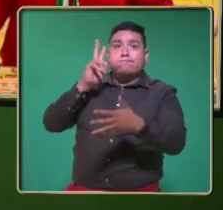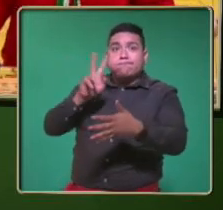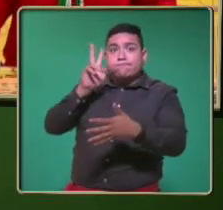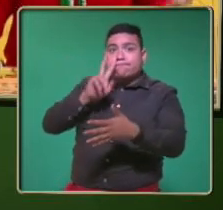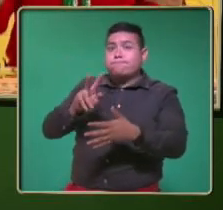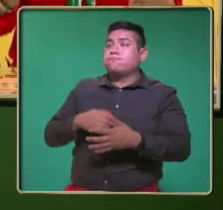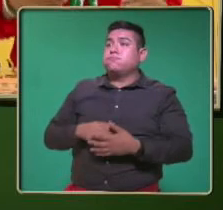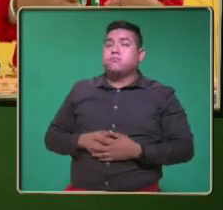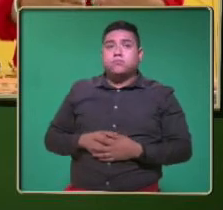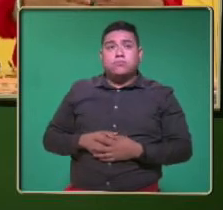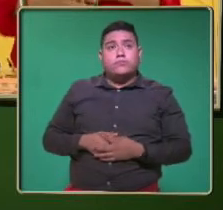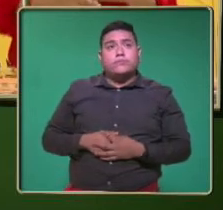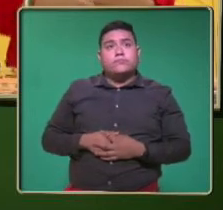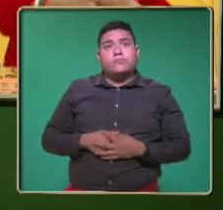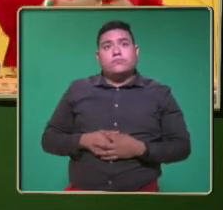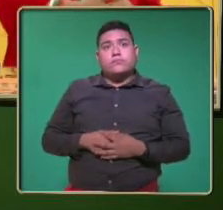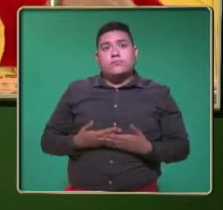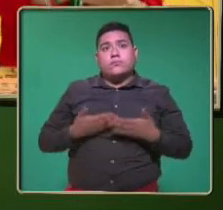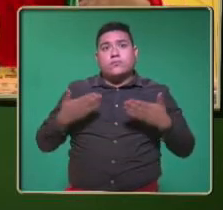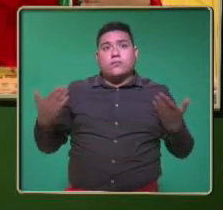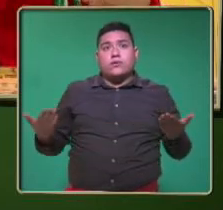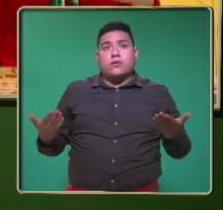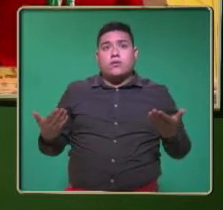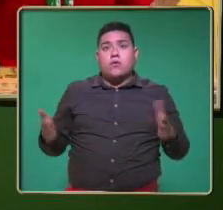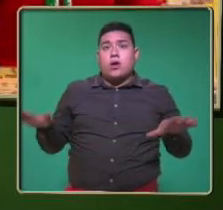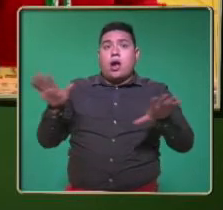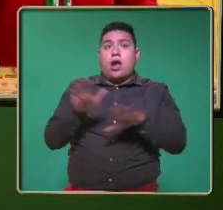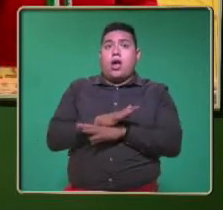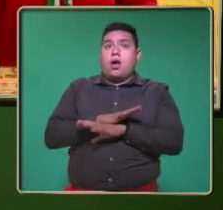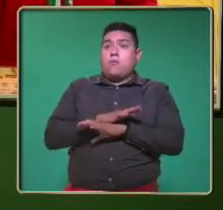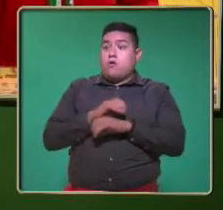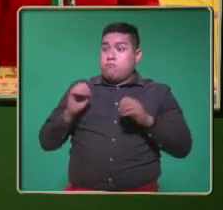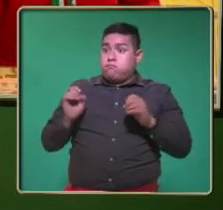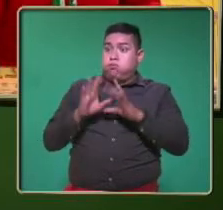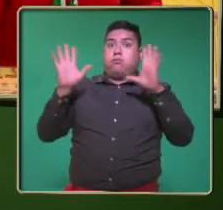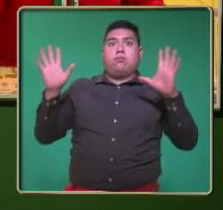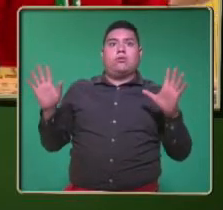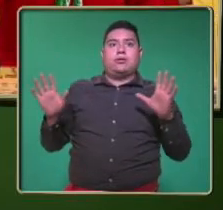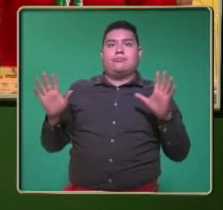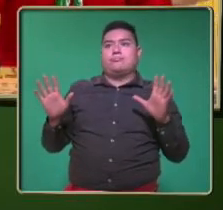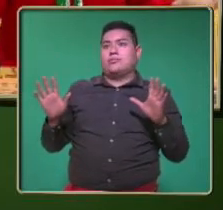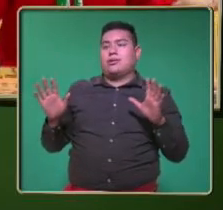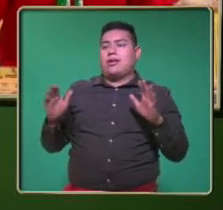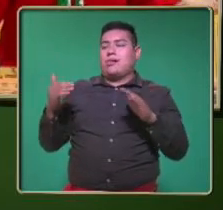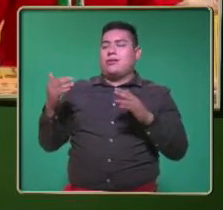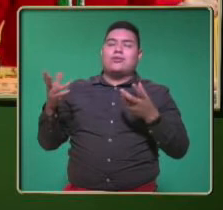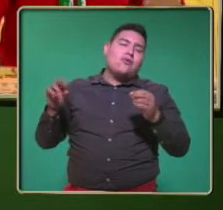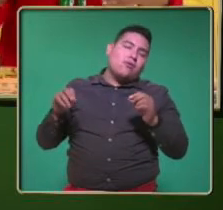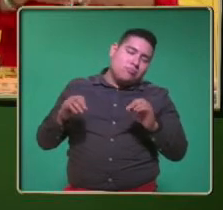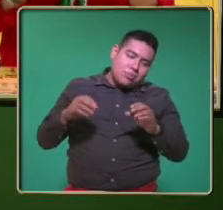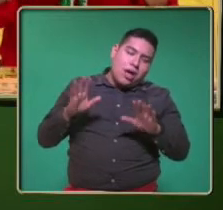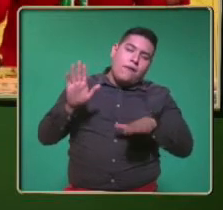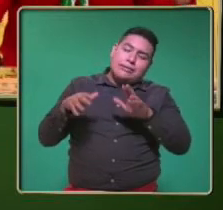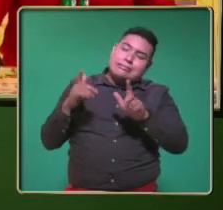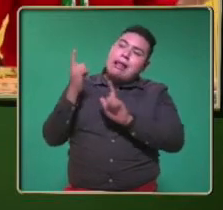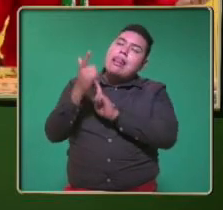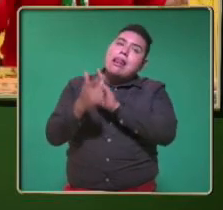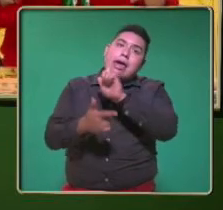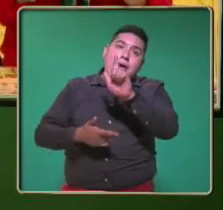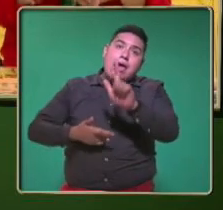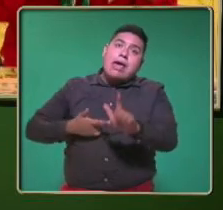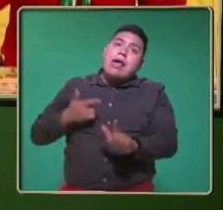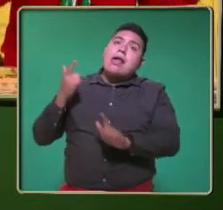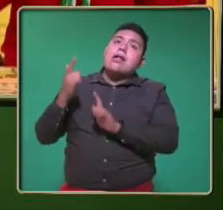ver. Ahora, no queremos que sea un cambio radical porque no se va a poder en algunas circunstancias o en algunos